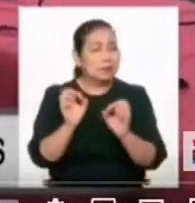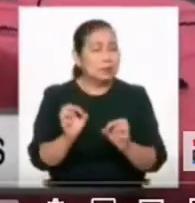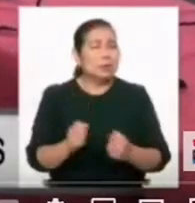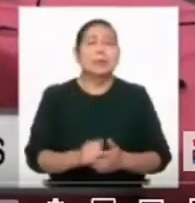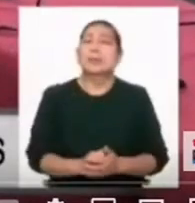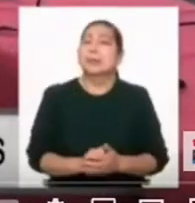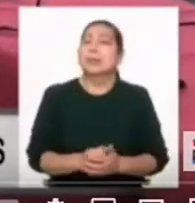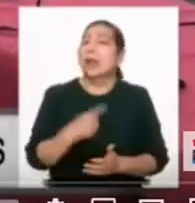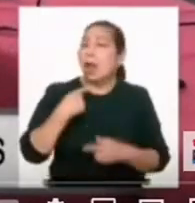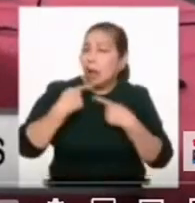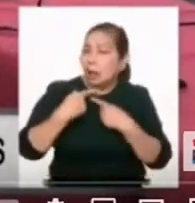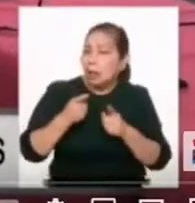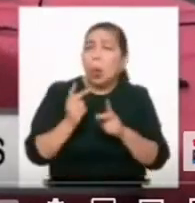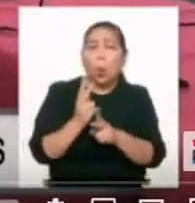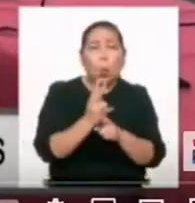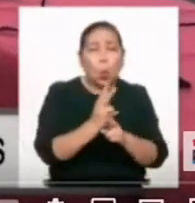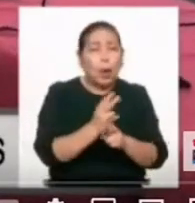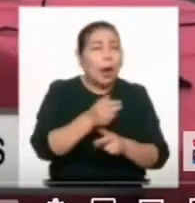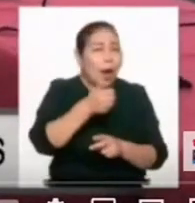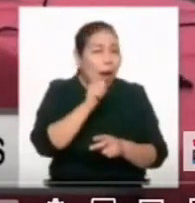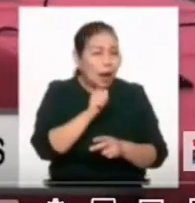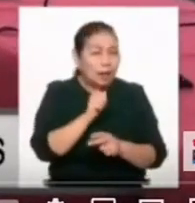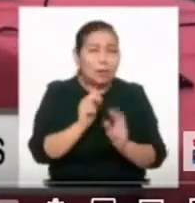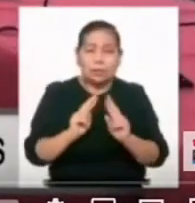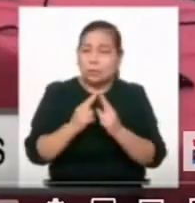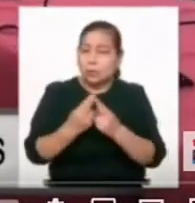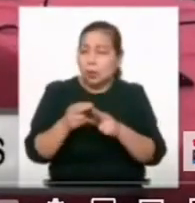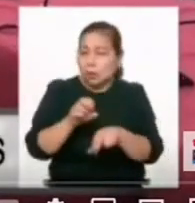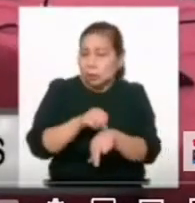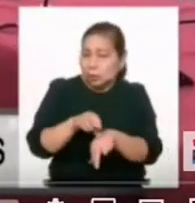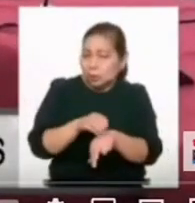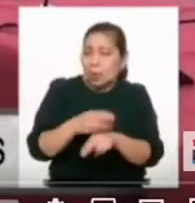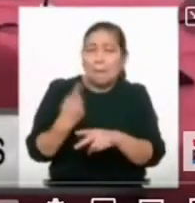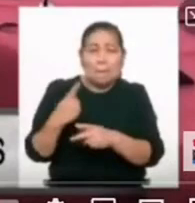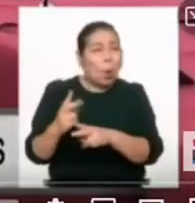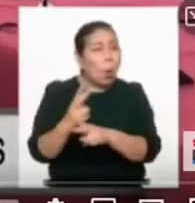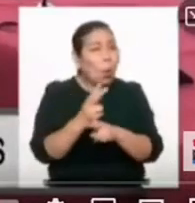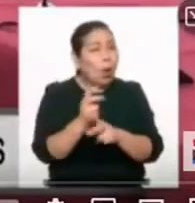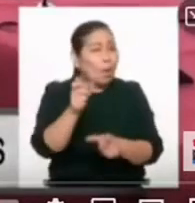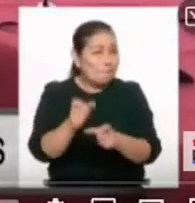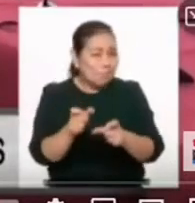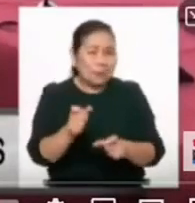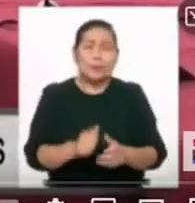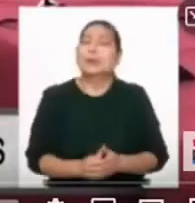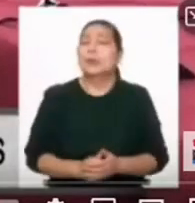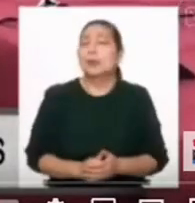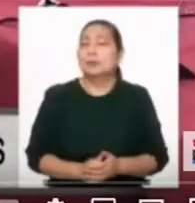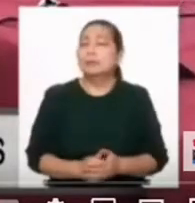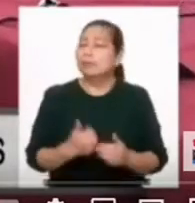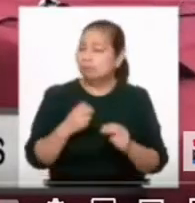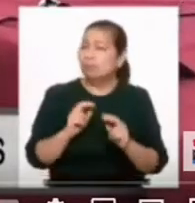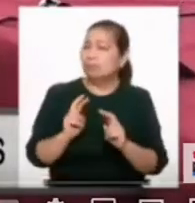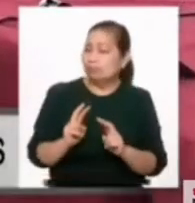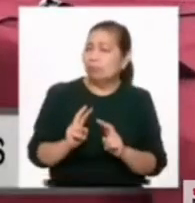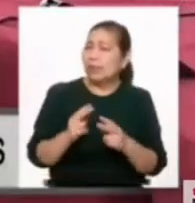bien es cierto, se han anunciado medidas, el día de ayer se ha reunido este Consejo Nacional para la Seguridad Ciudadana,